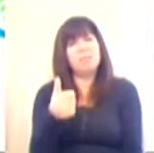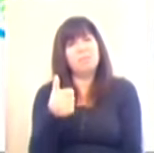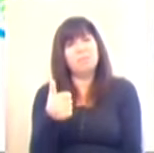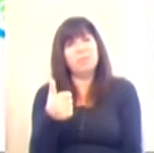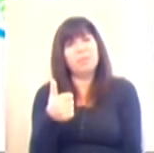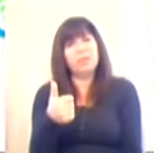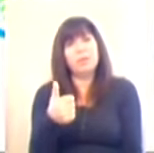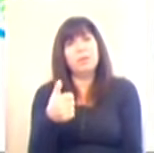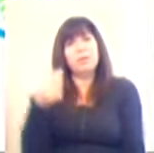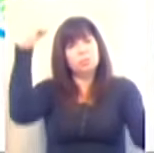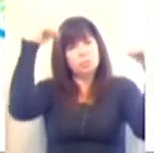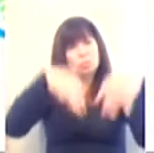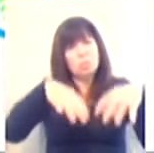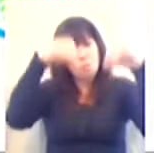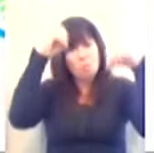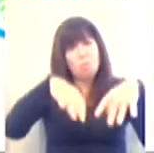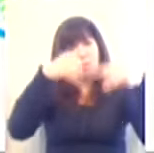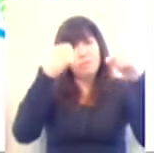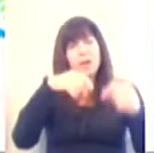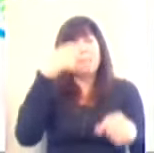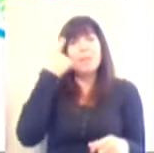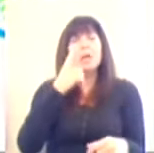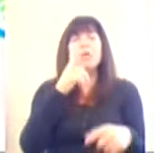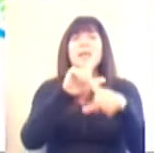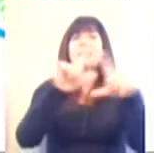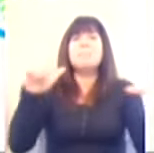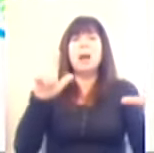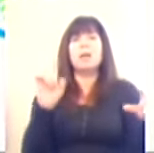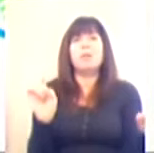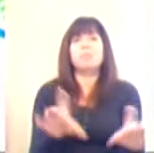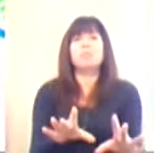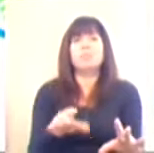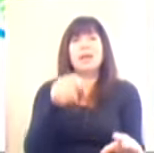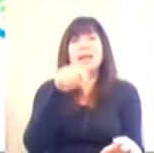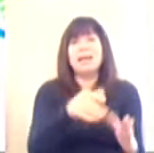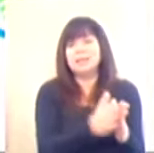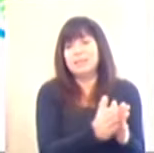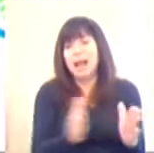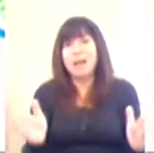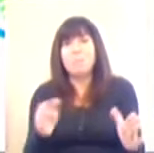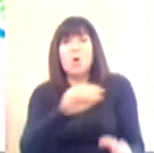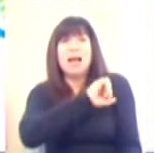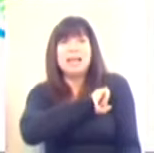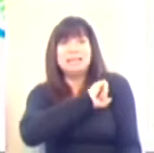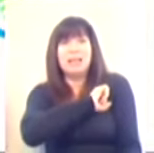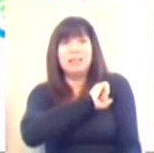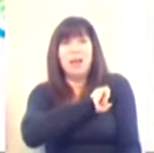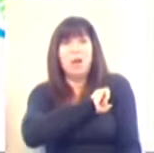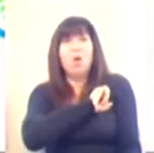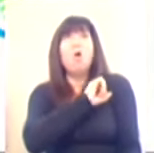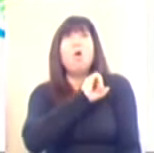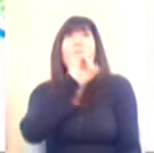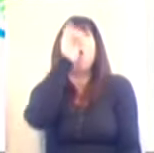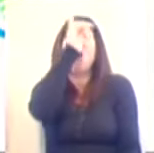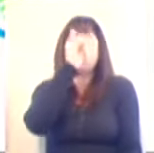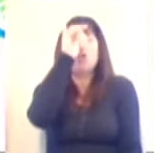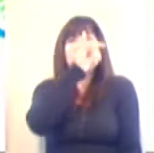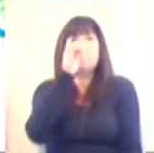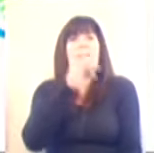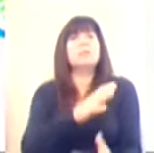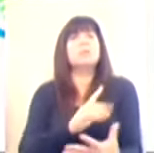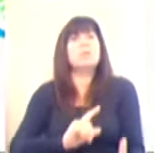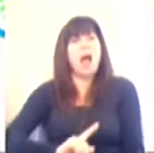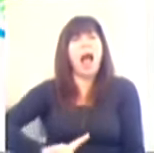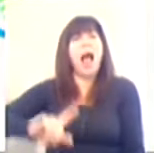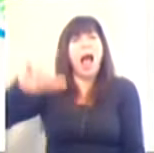Hubo una lluvia, pero la imagen más típica de esta época del año en realidad es un Santiago con una contaminación del aire relevante. Y para